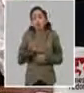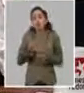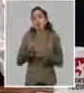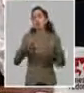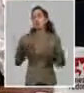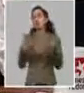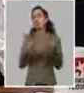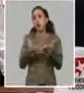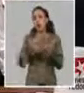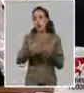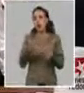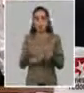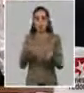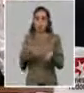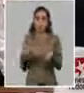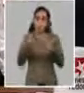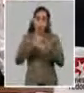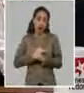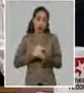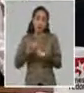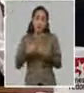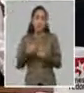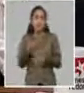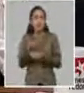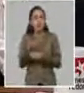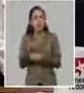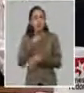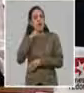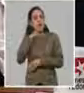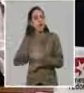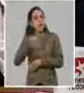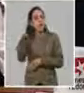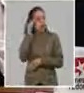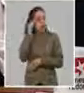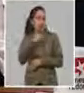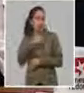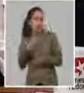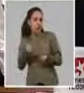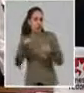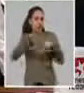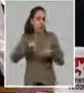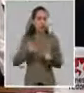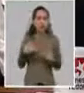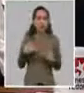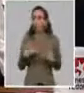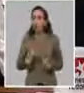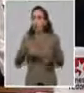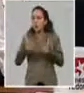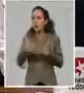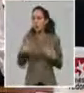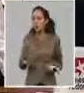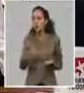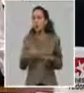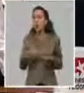eso es que pedimos de esa distribución, de esa evaluación, dónde hemos llegado, dónde no hemos llegado. Y la tarea que tiene la gastronomía